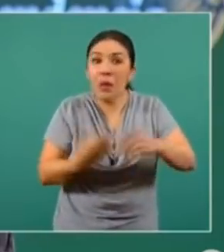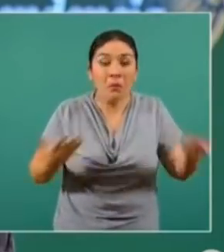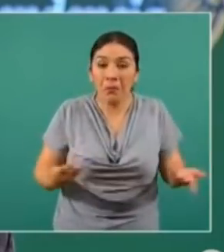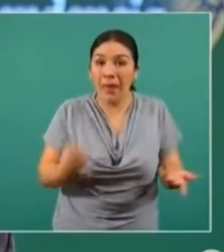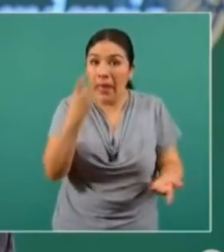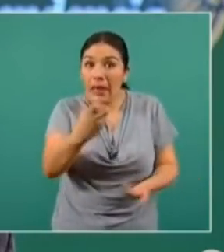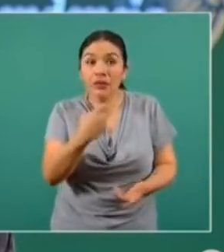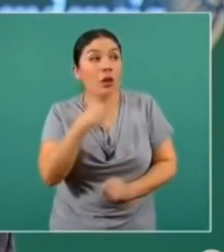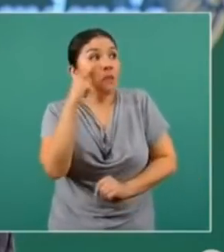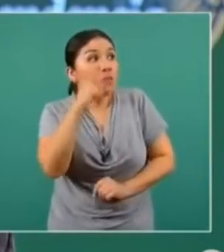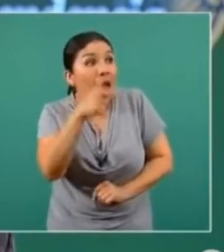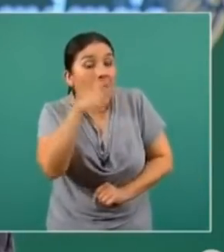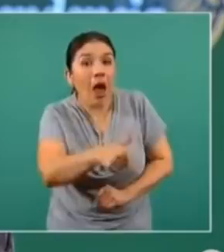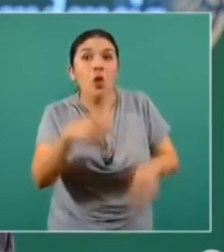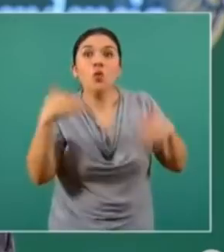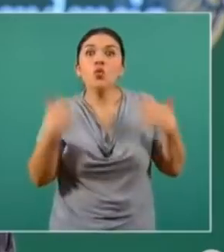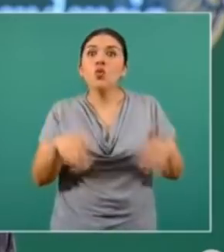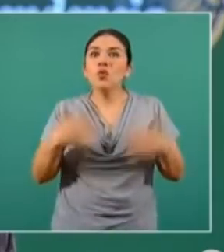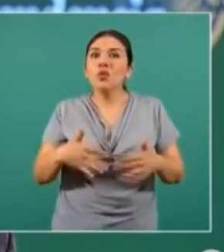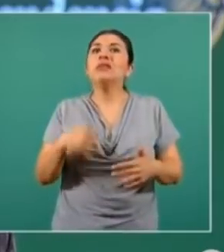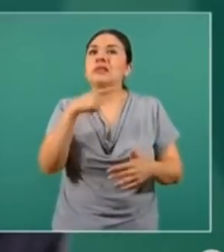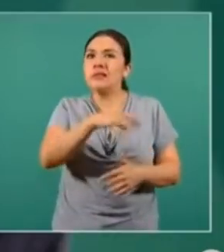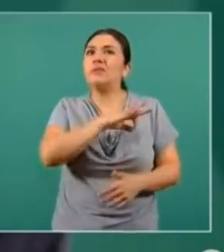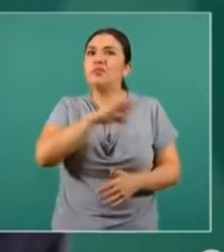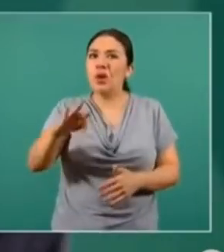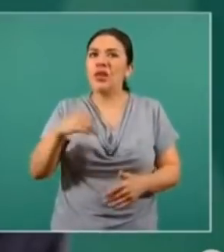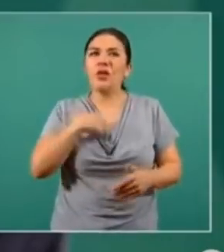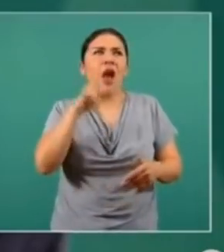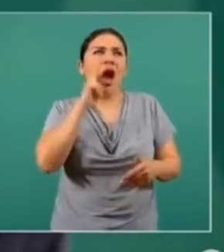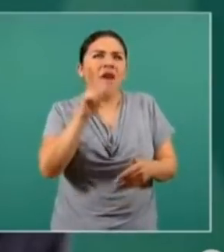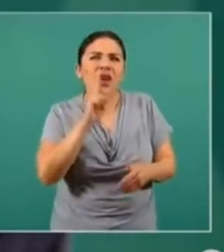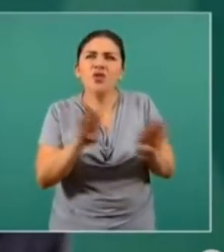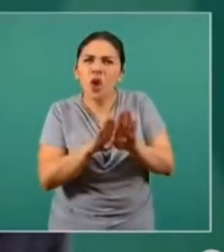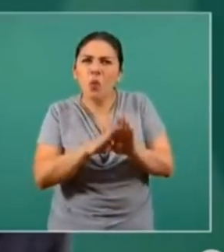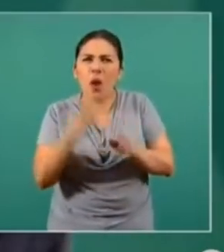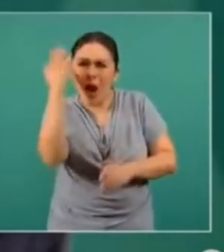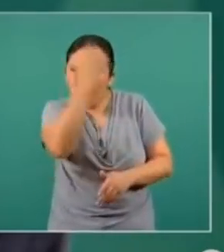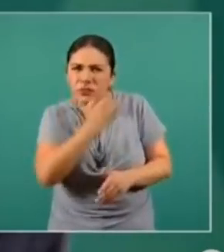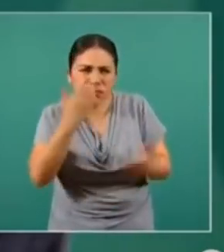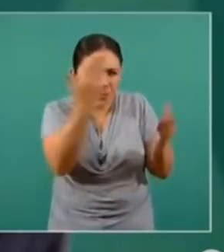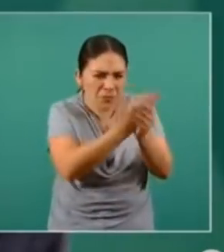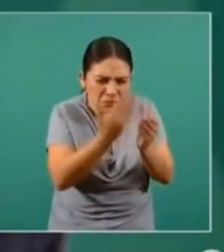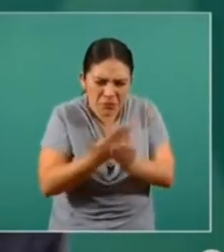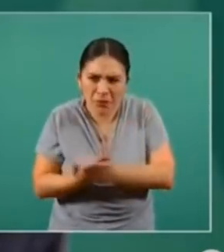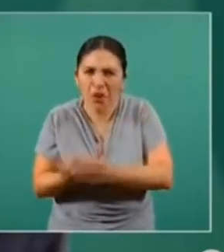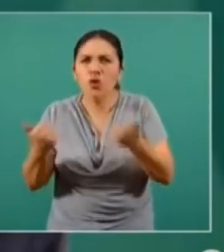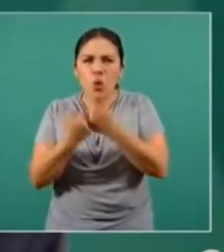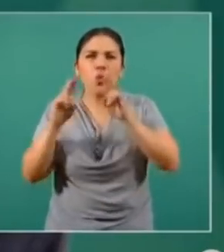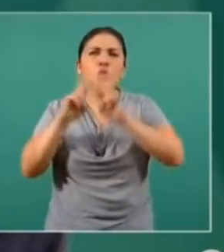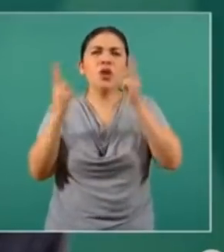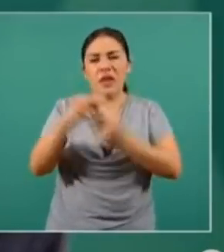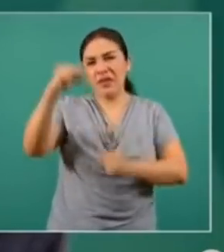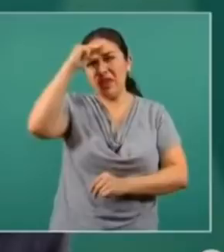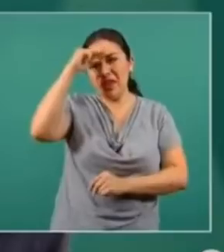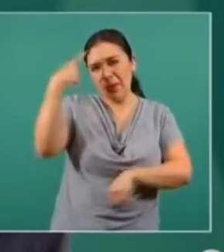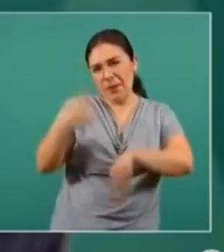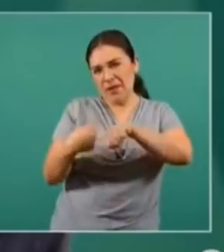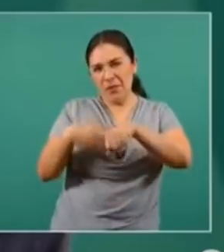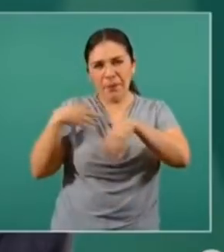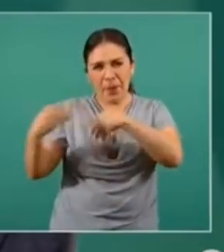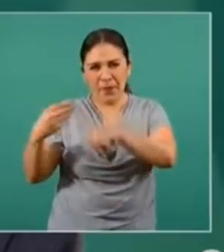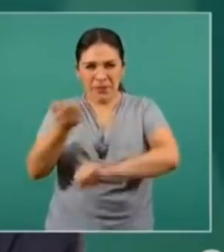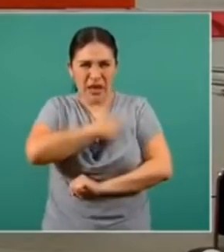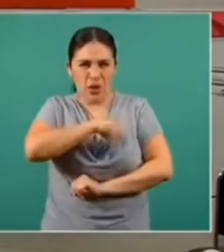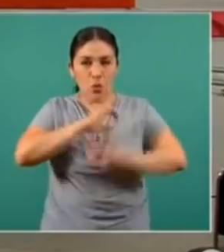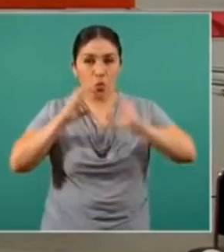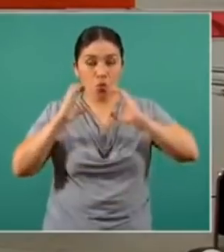fue una señal que en su momento fue recopilada, interpretada, analizada por nuestra unidad de inteligencia epidemiológica y